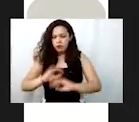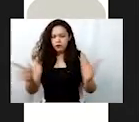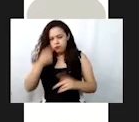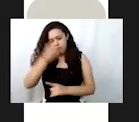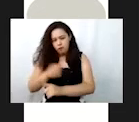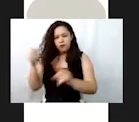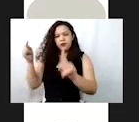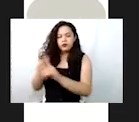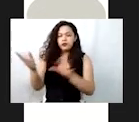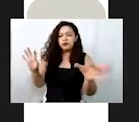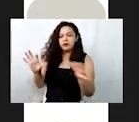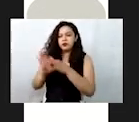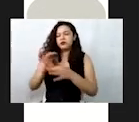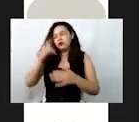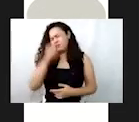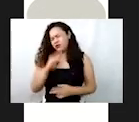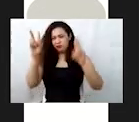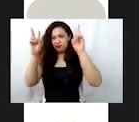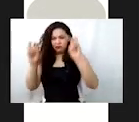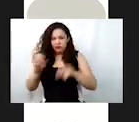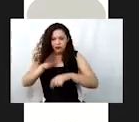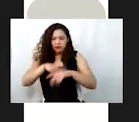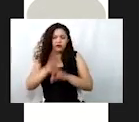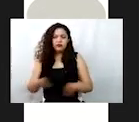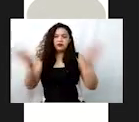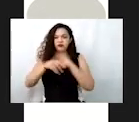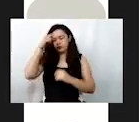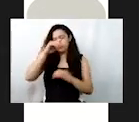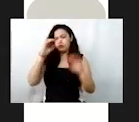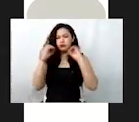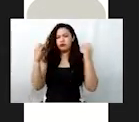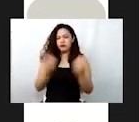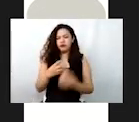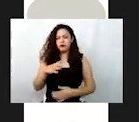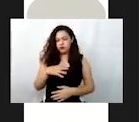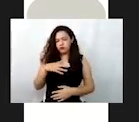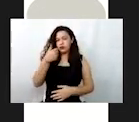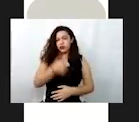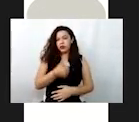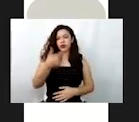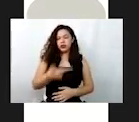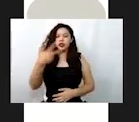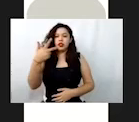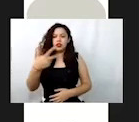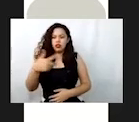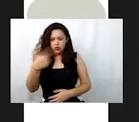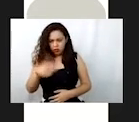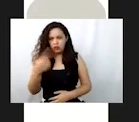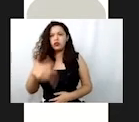que corresponden a estas temáticas prioritarias para la organización, ¿no? Como el 6, 7, 12, 13 y